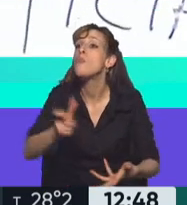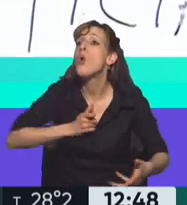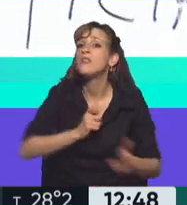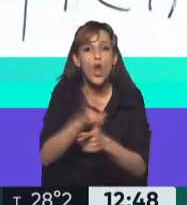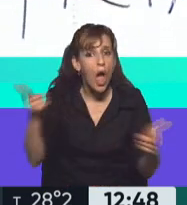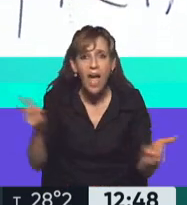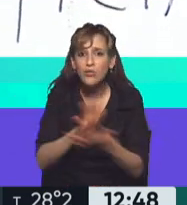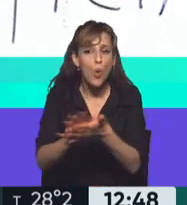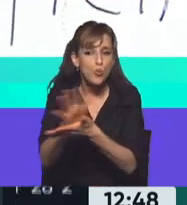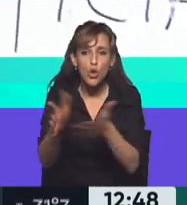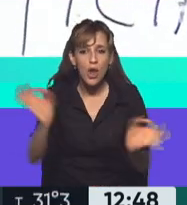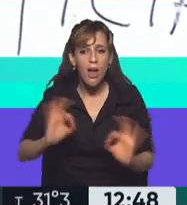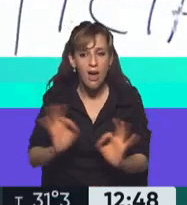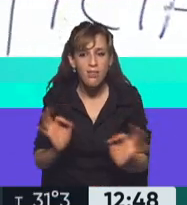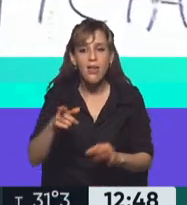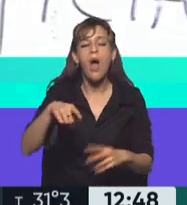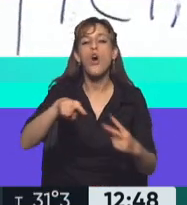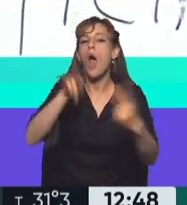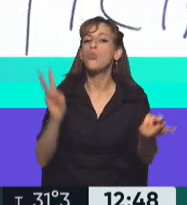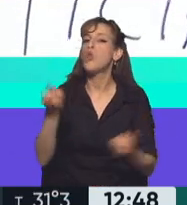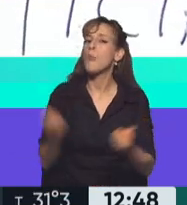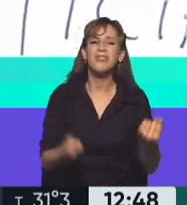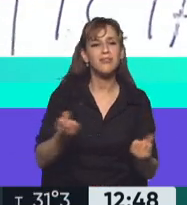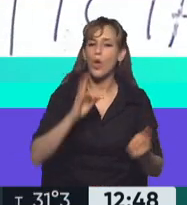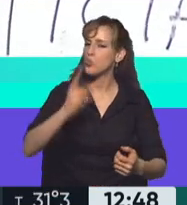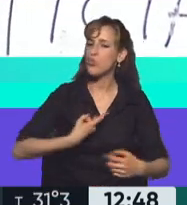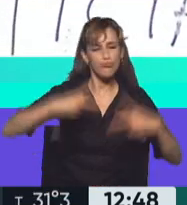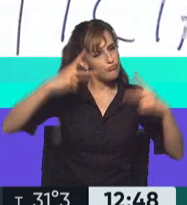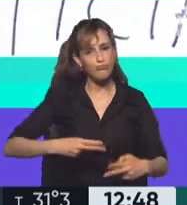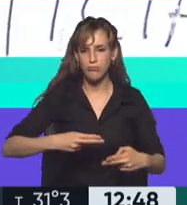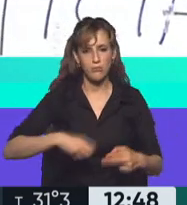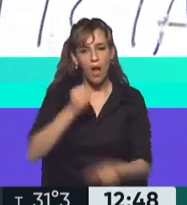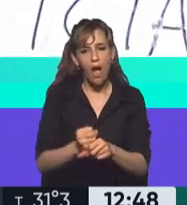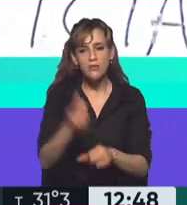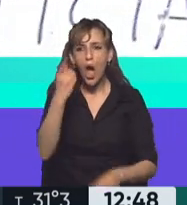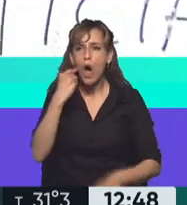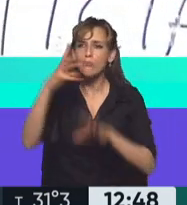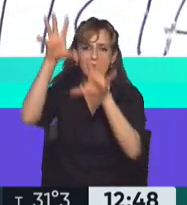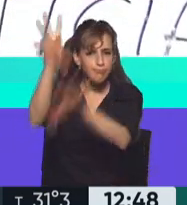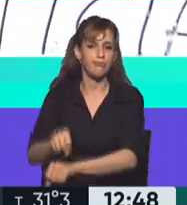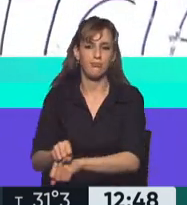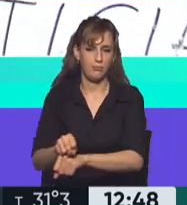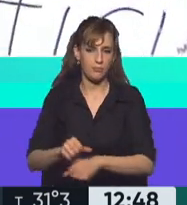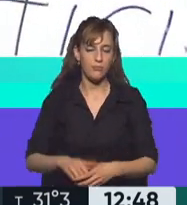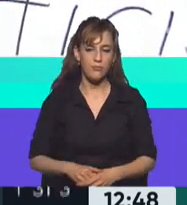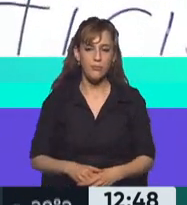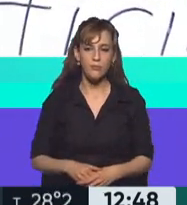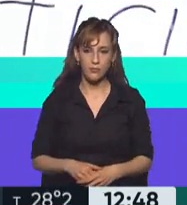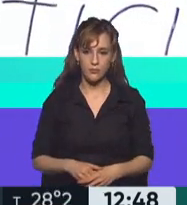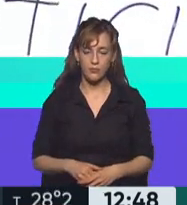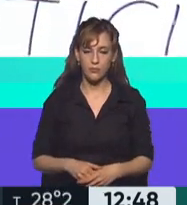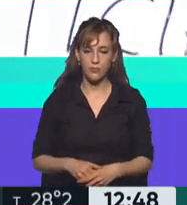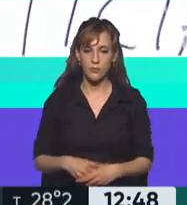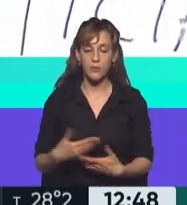cortar la autopista a la Avenida General Paz hasta que lo agarre, hasta que pague. Todavía no tenemos respuesta hasta ahora. Y